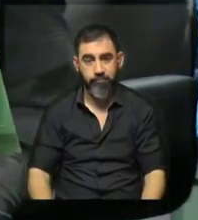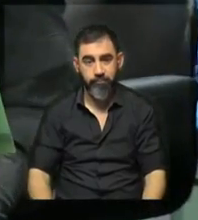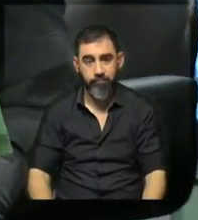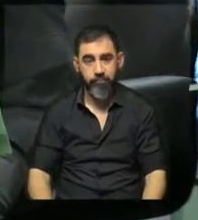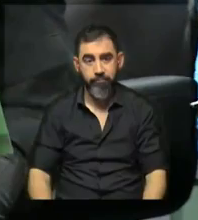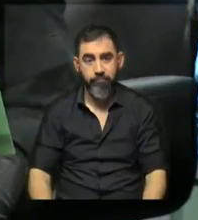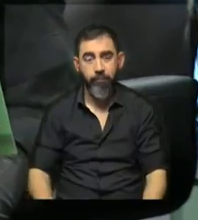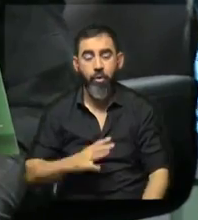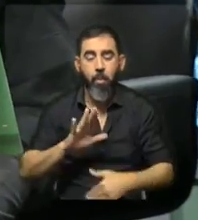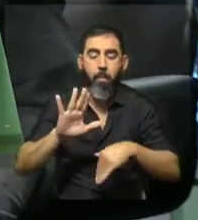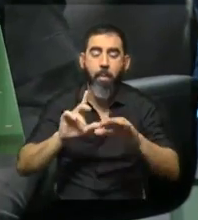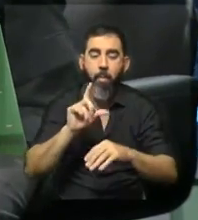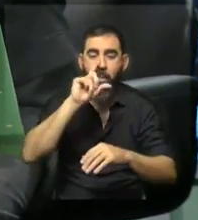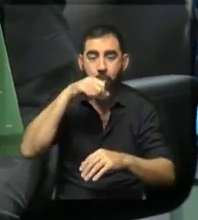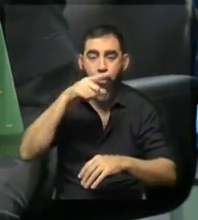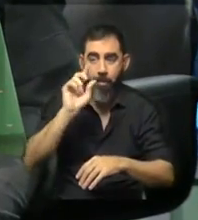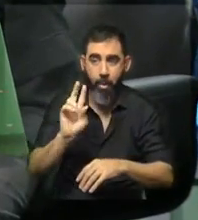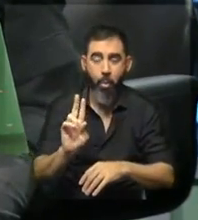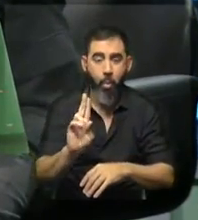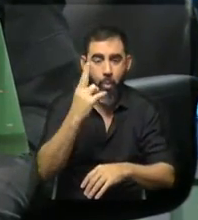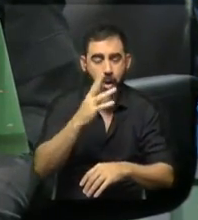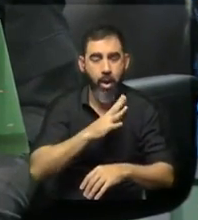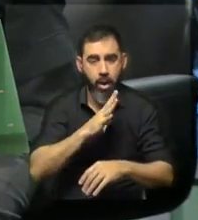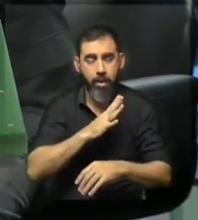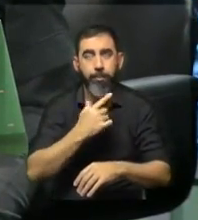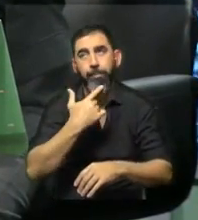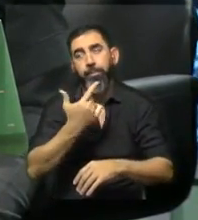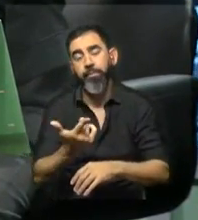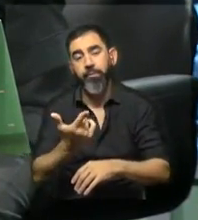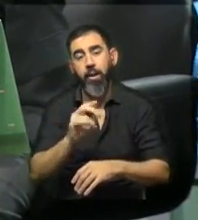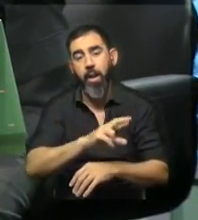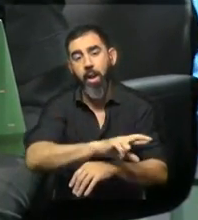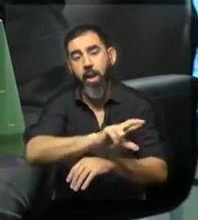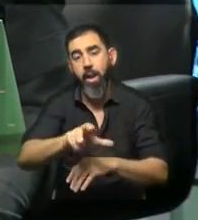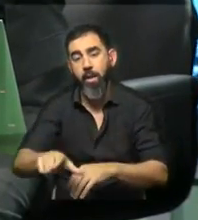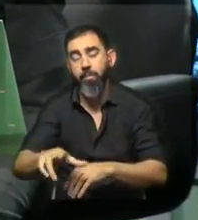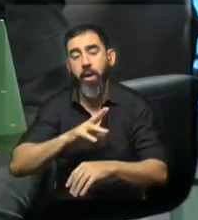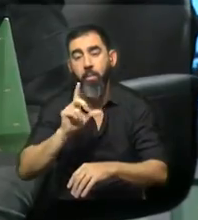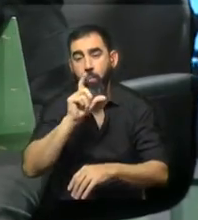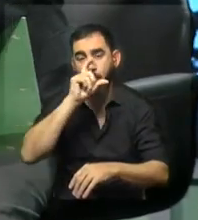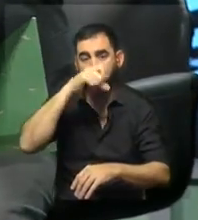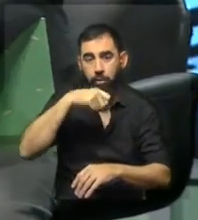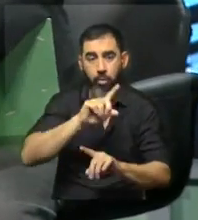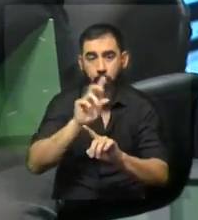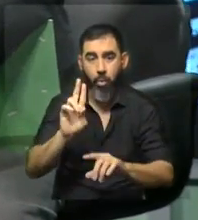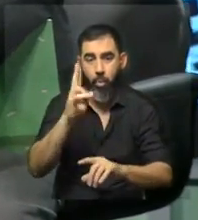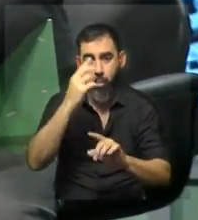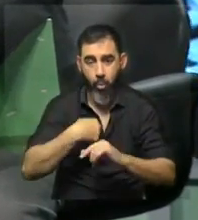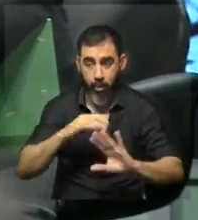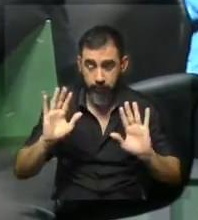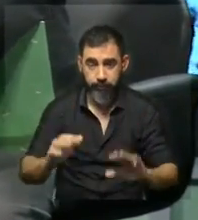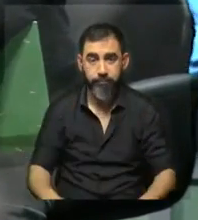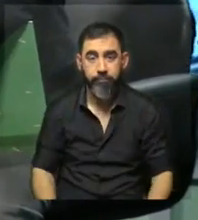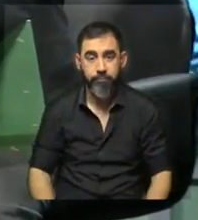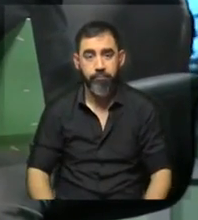son más montevideanas, pero Uruguay es mucho más. Yo pienso en la Rambla y pienso, para mí, es Montevideo, no es Uruguay. Pero